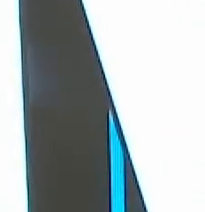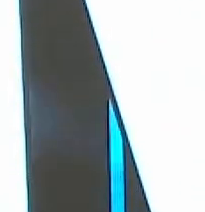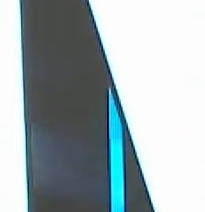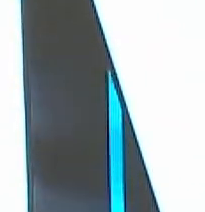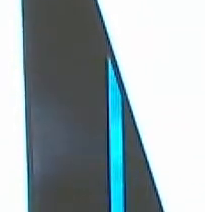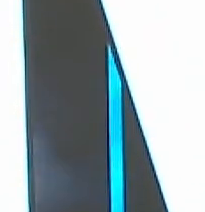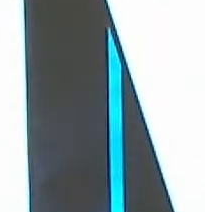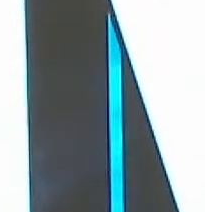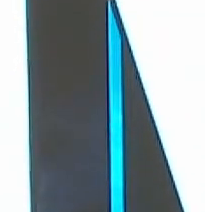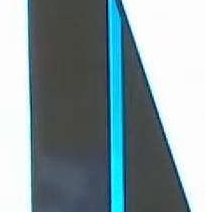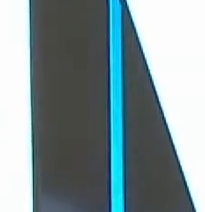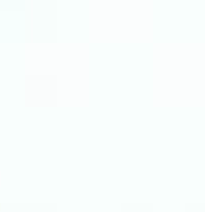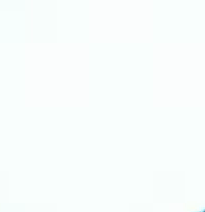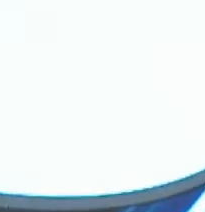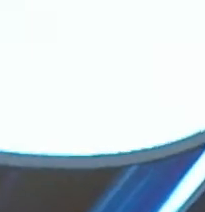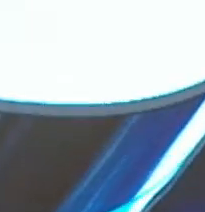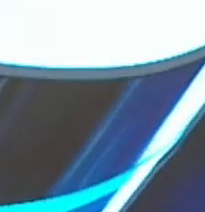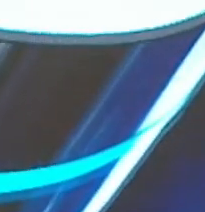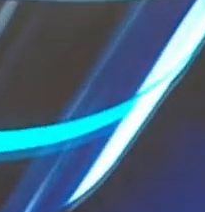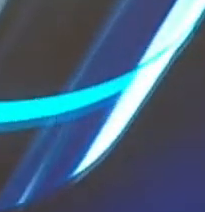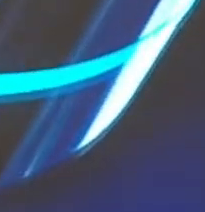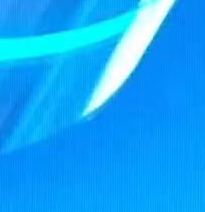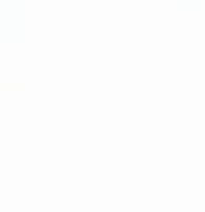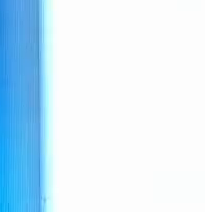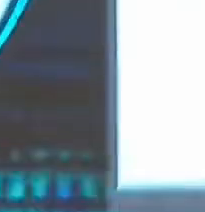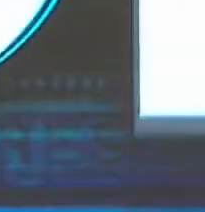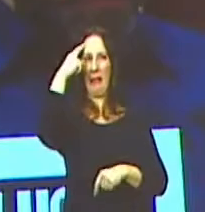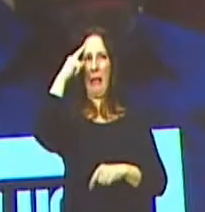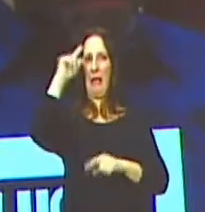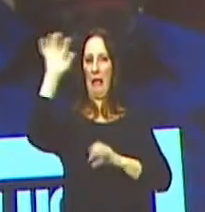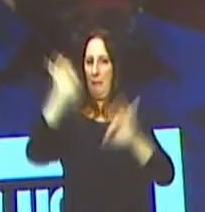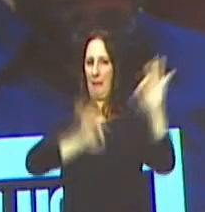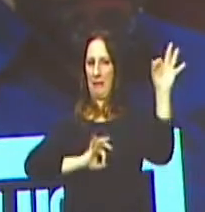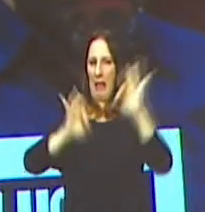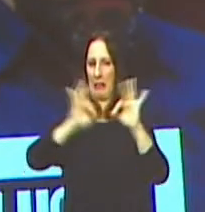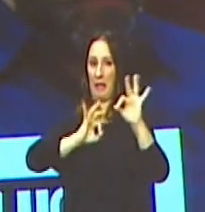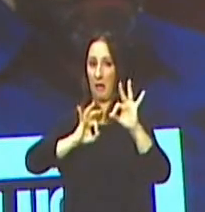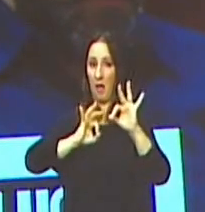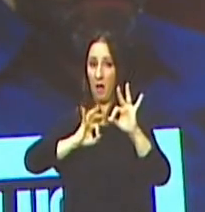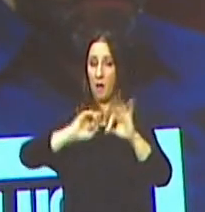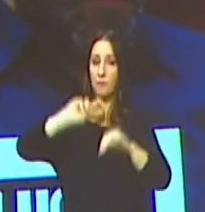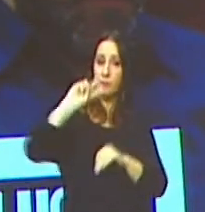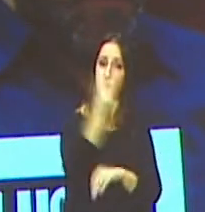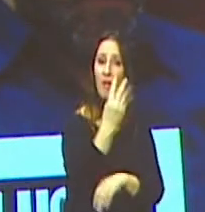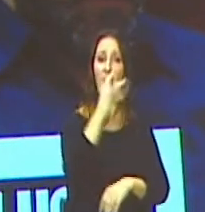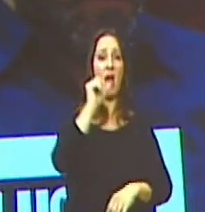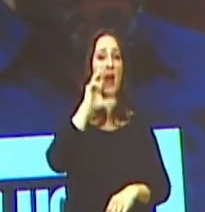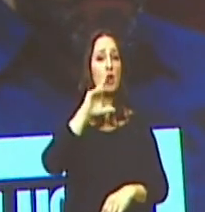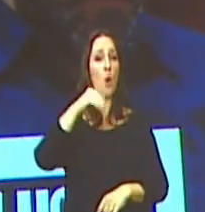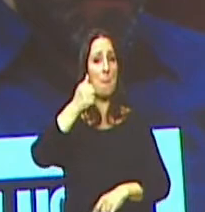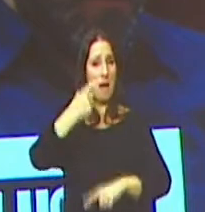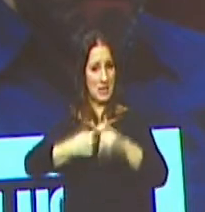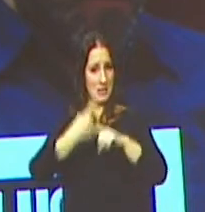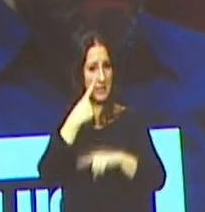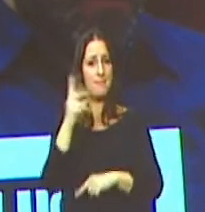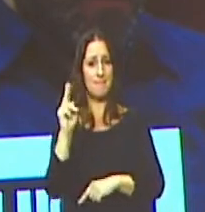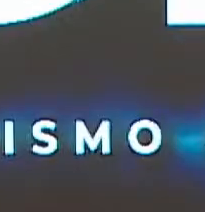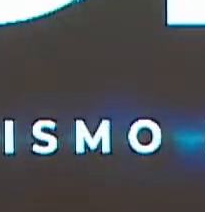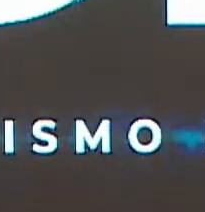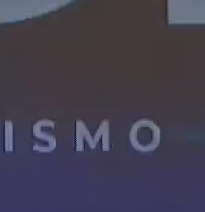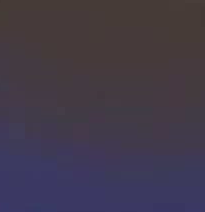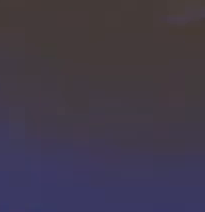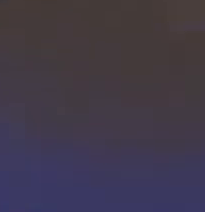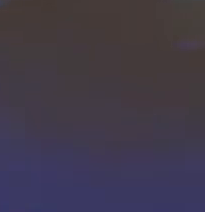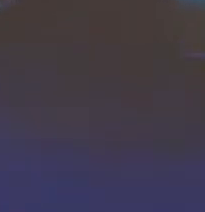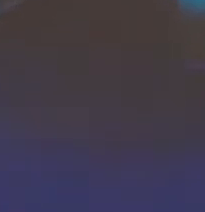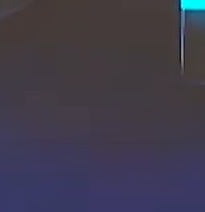aquí en la Cámara de Diputados. Y uno que trabaja aquí, siempre, no sé si te pasa, José, pero la mayoría de la gente que te pregunta es qué va a pasar con alquileres, ¿no? Claro, obvio,